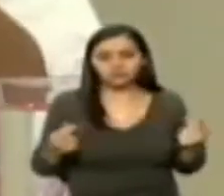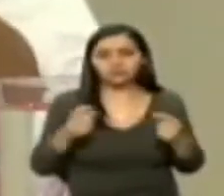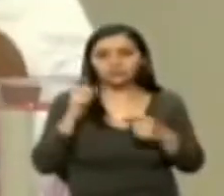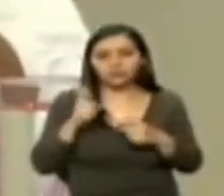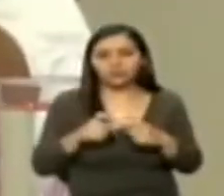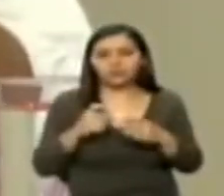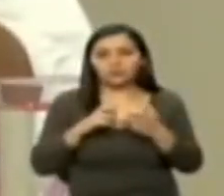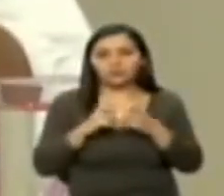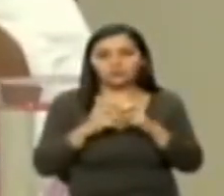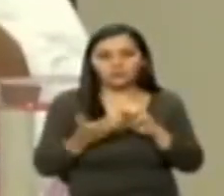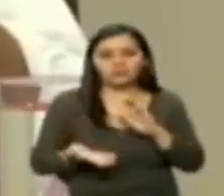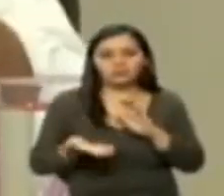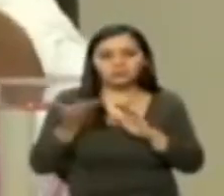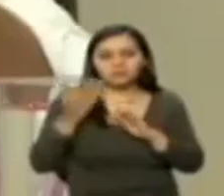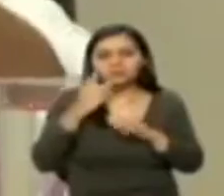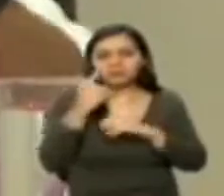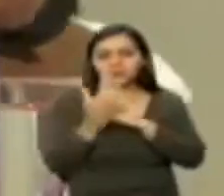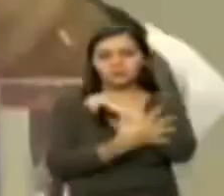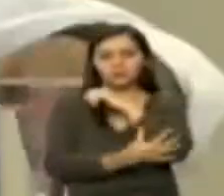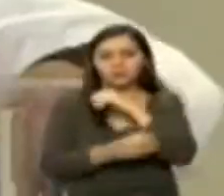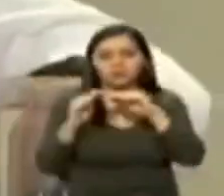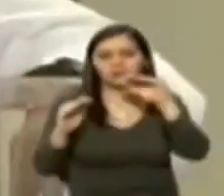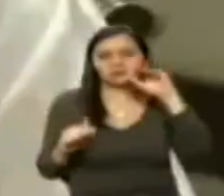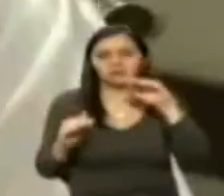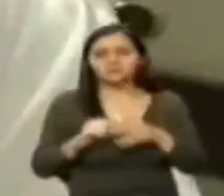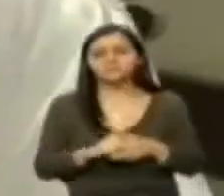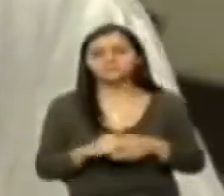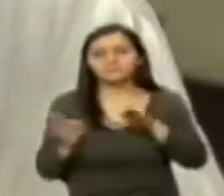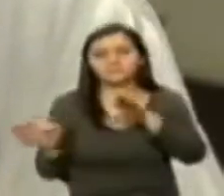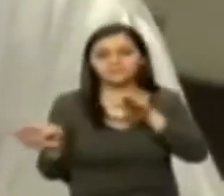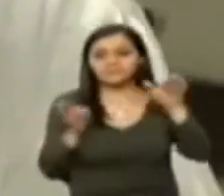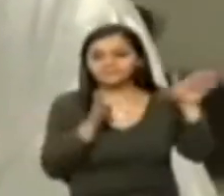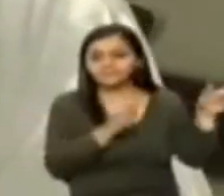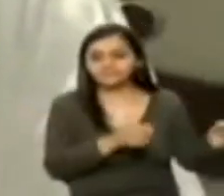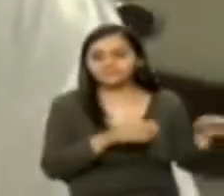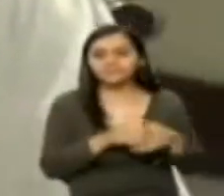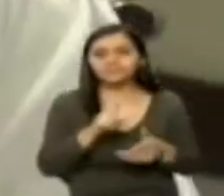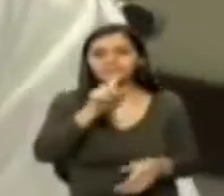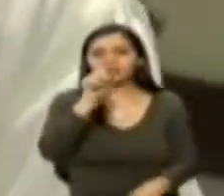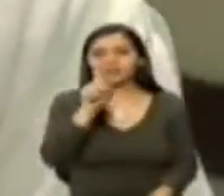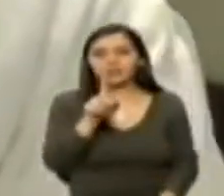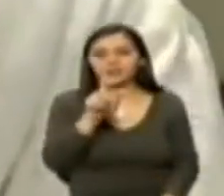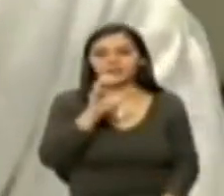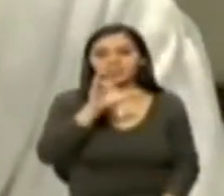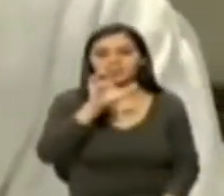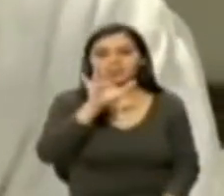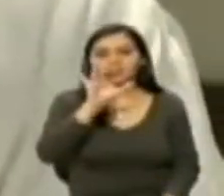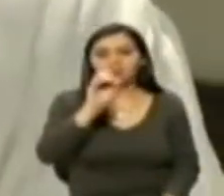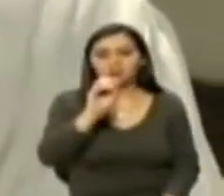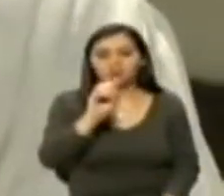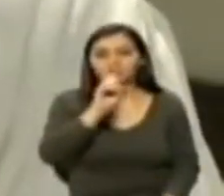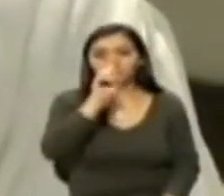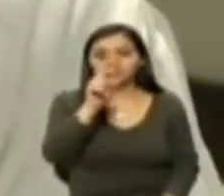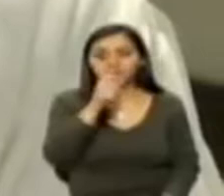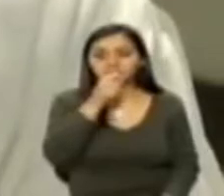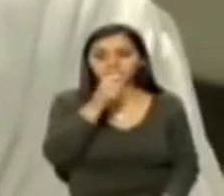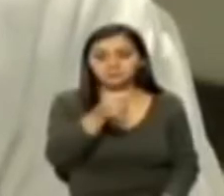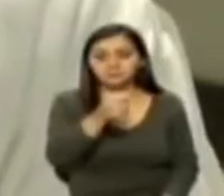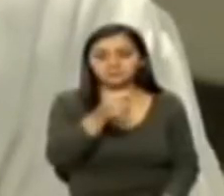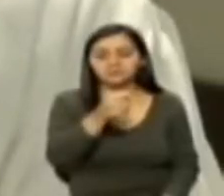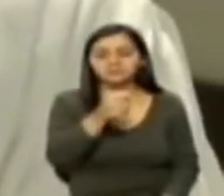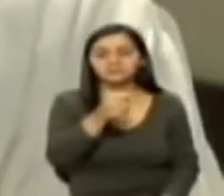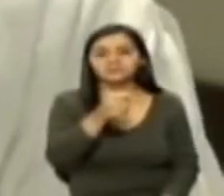efectos, ¿no? Alza de desempleo, pobreza o desigualdad. Seguimos, señor presidente. Alejandro Criollo va a ser el siguiente periodista que hace